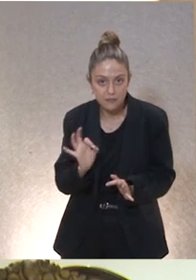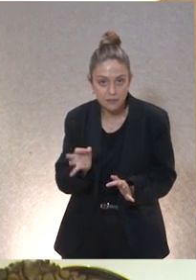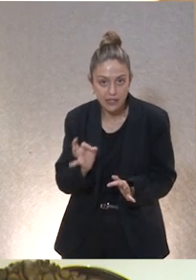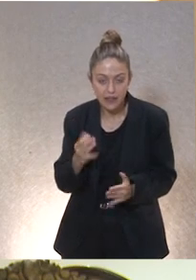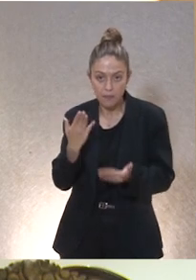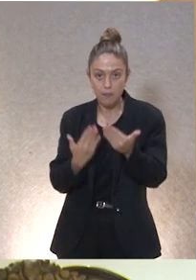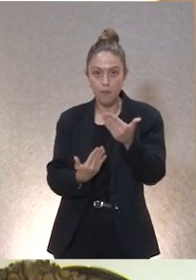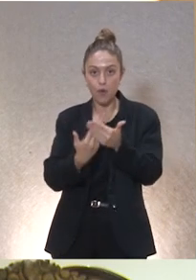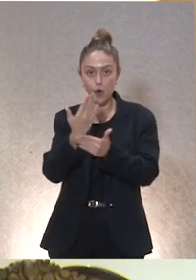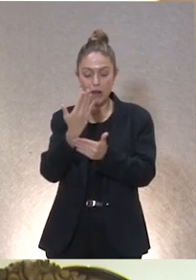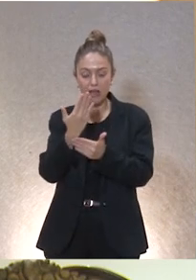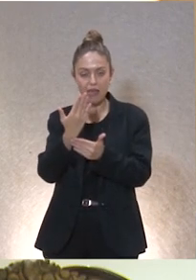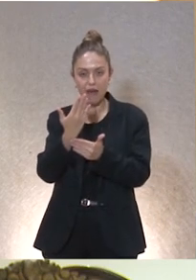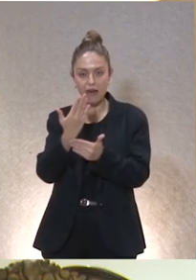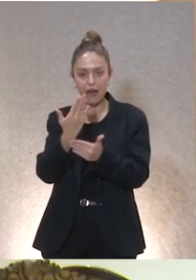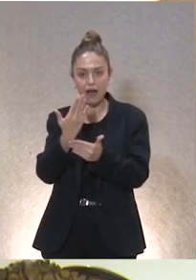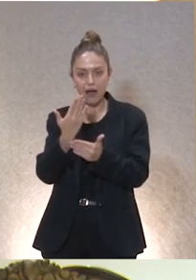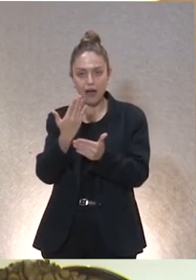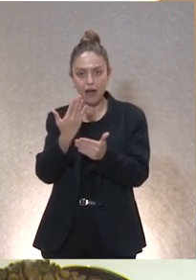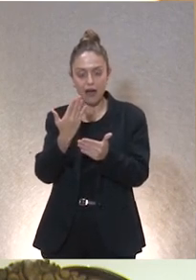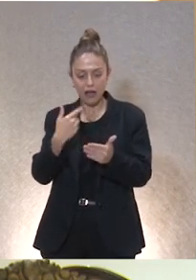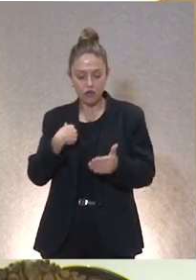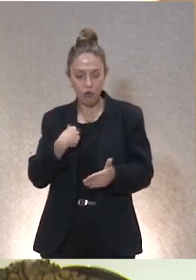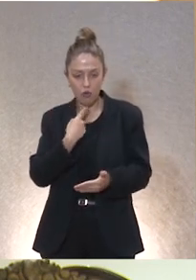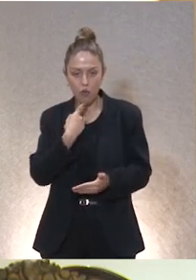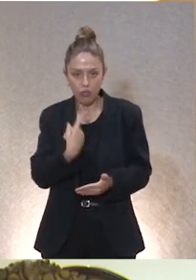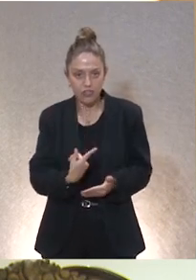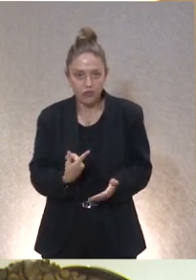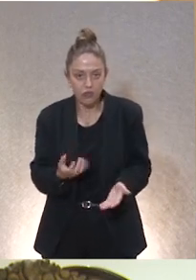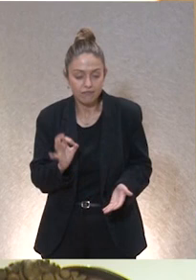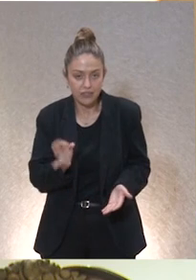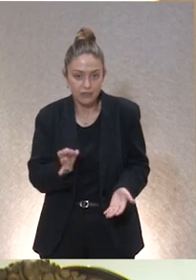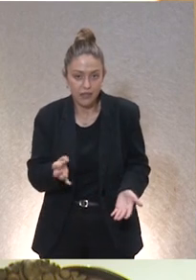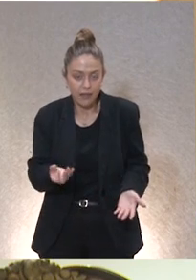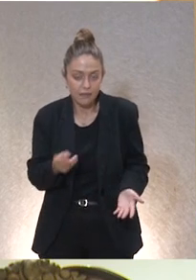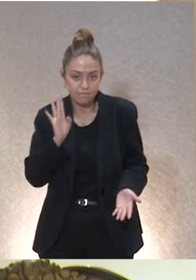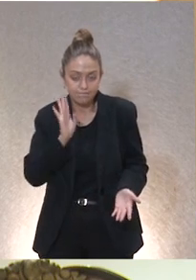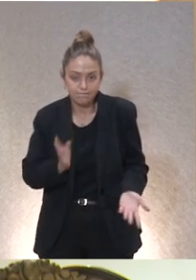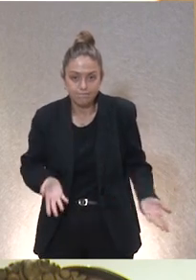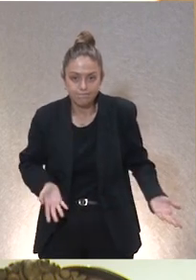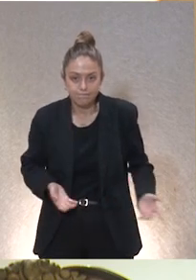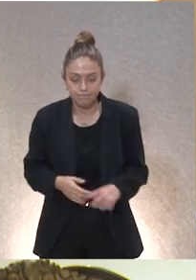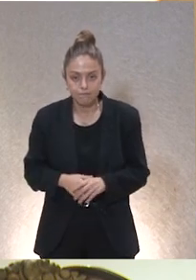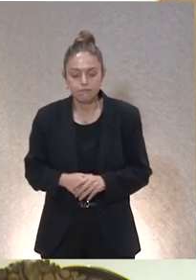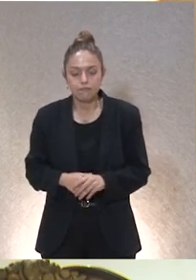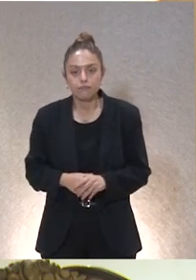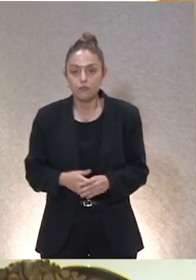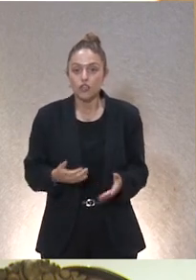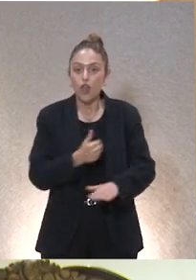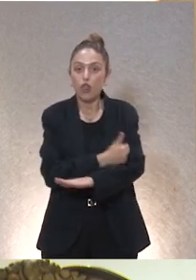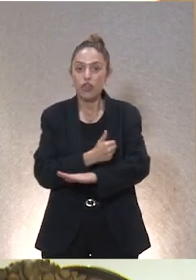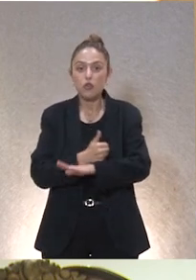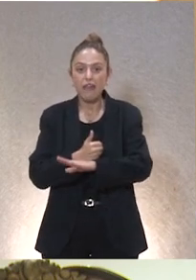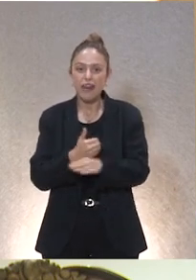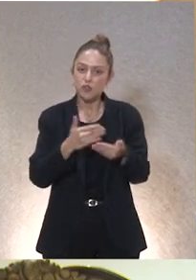día por la mañana una Buena lección de esto que estoy diciendo desgraciadamente por eso los ciudadanos han dejado de